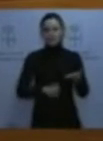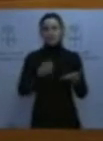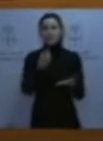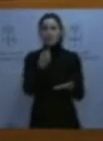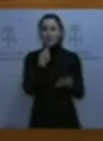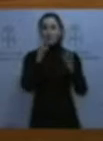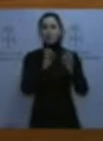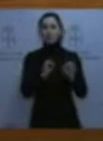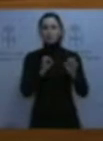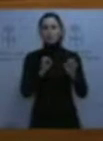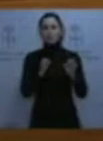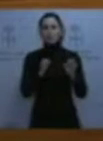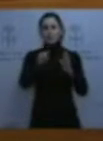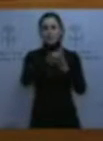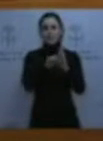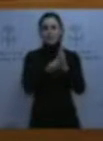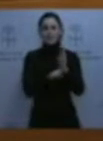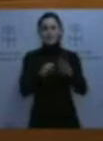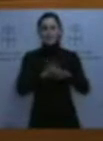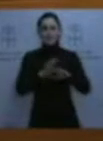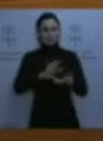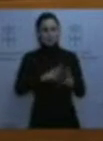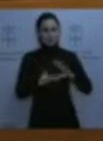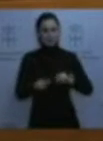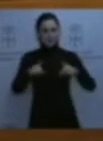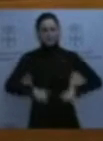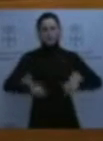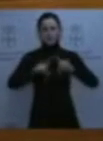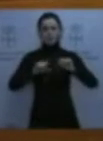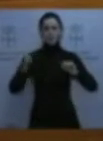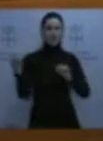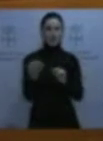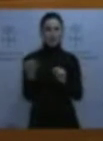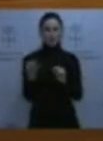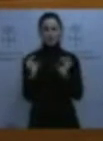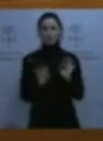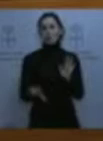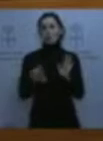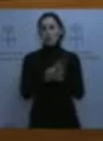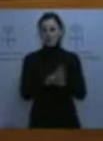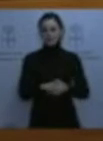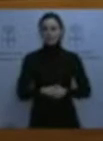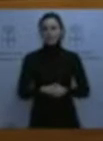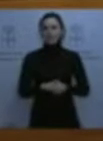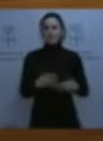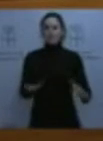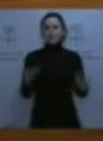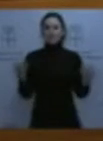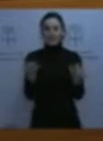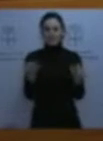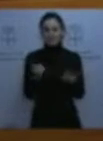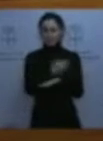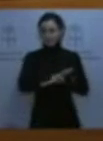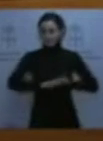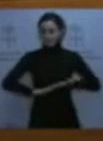establecíamos un conjunto de medidas que deberían adoptarse en Asturias en formato de ley y que pasan por garantizar